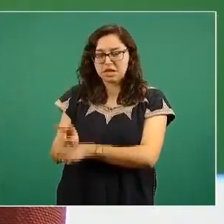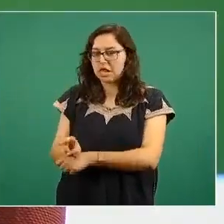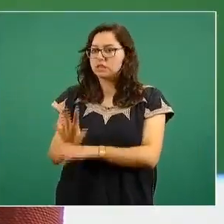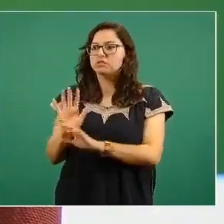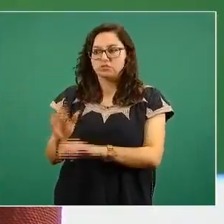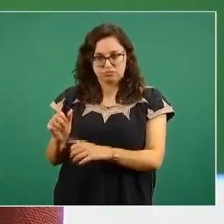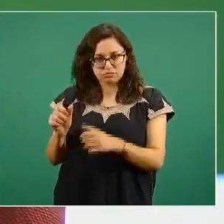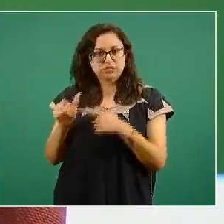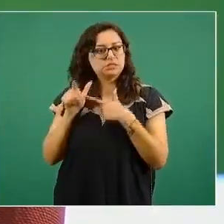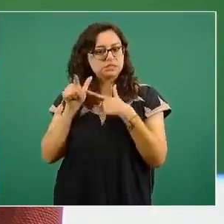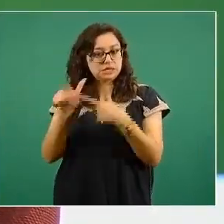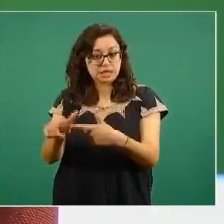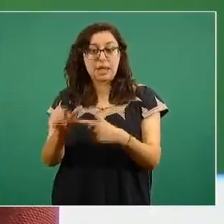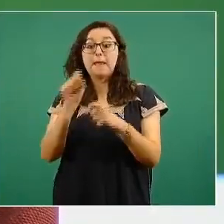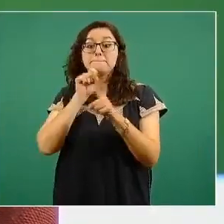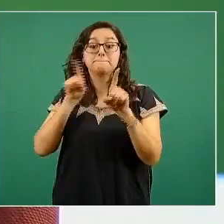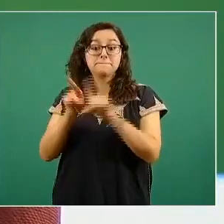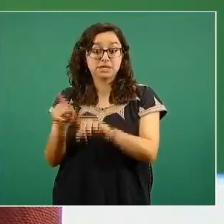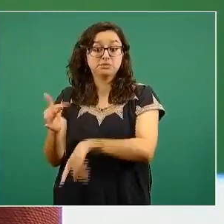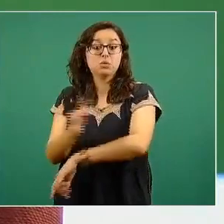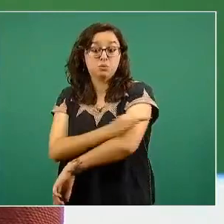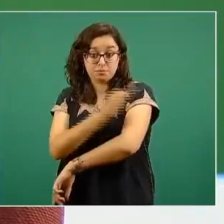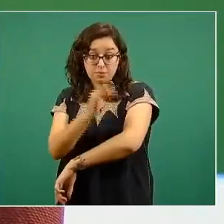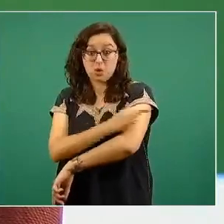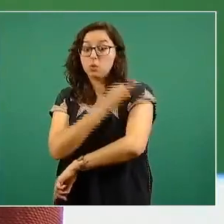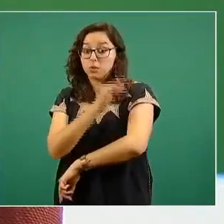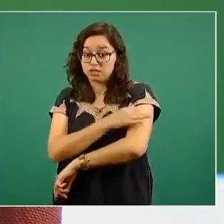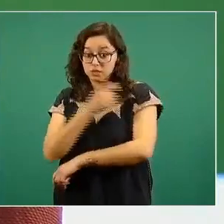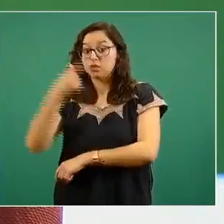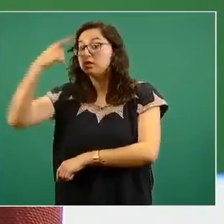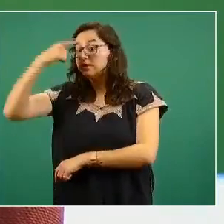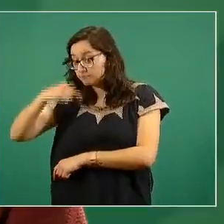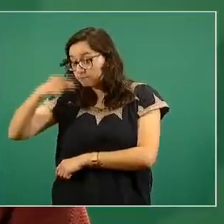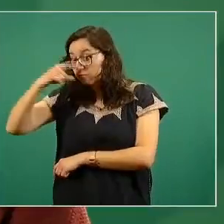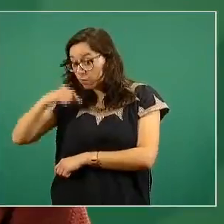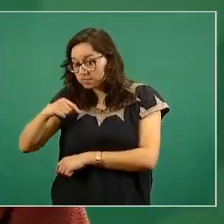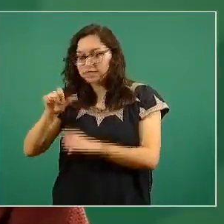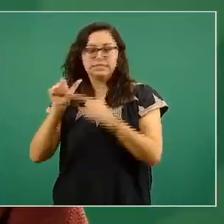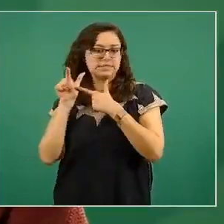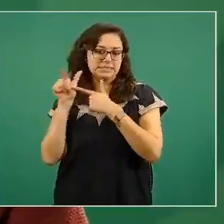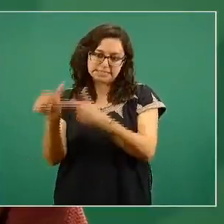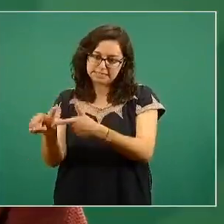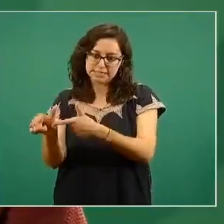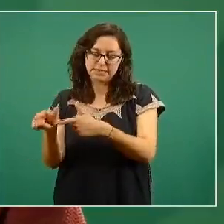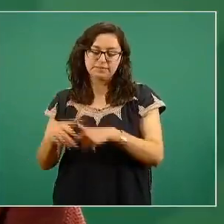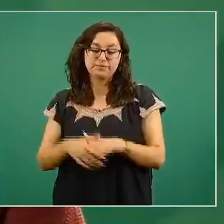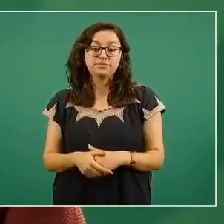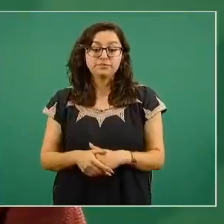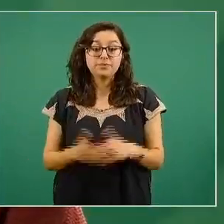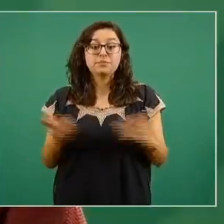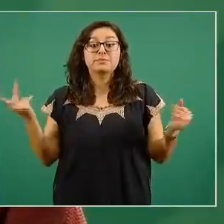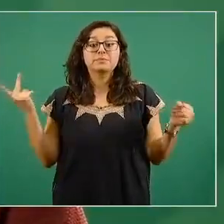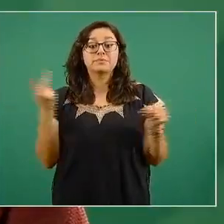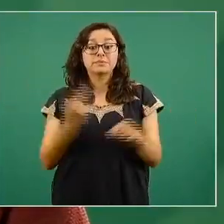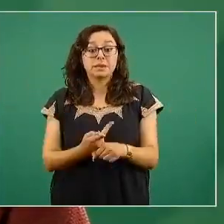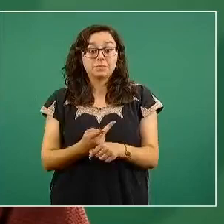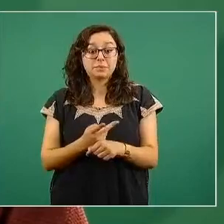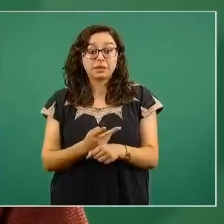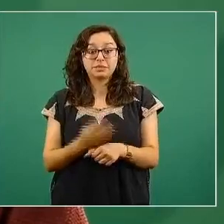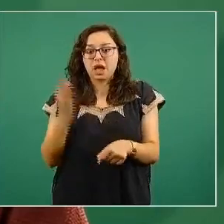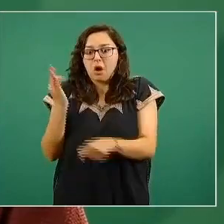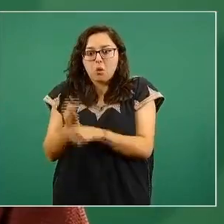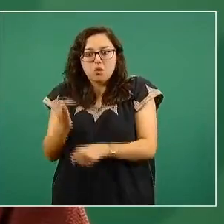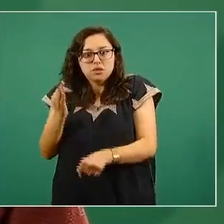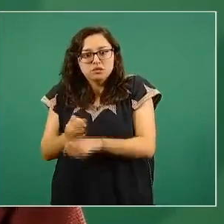También la vacunación, por cierto, la hemos mantenido. Y el hallazgo notorio es que prácticamente no hay